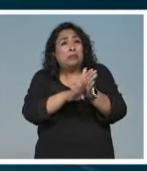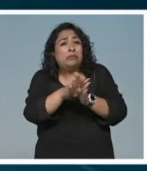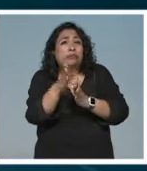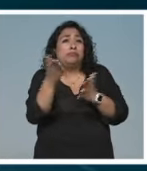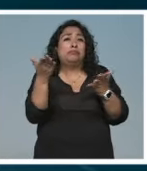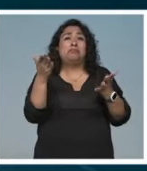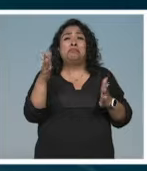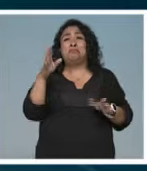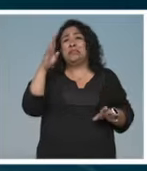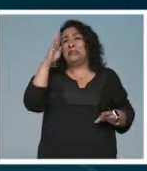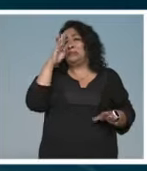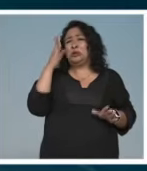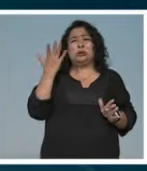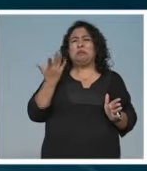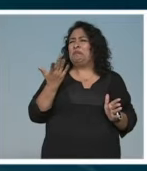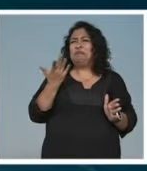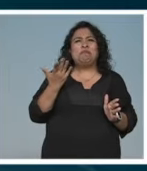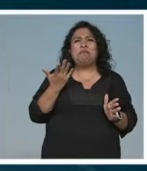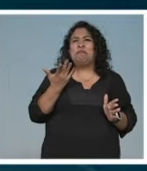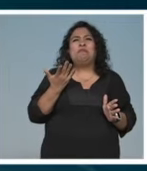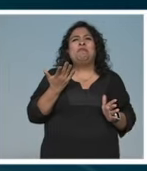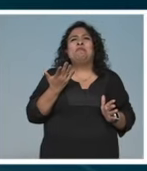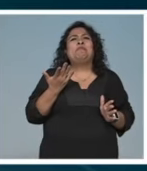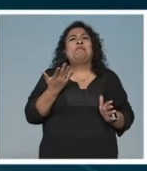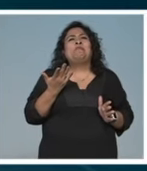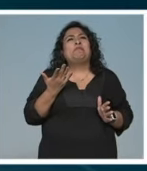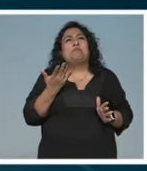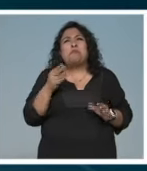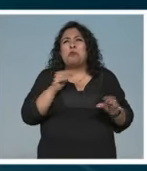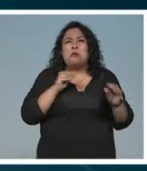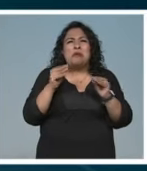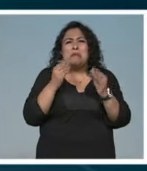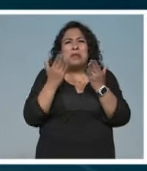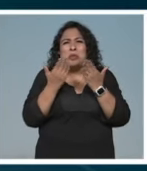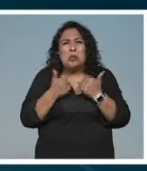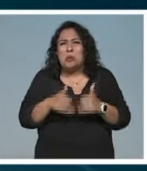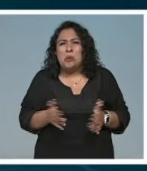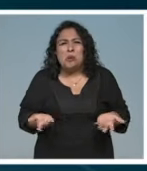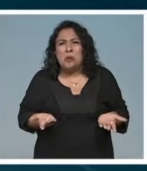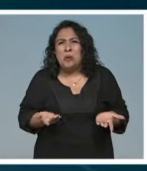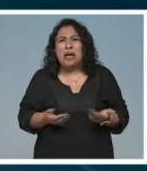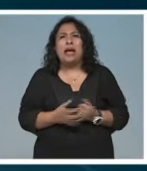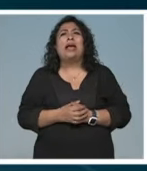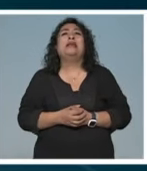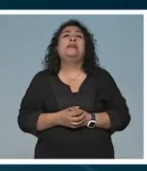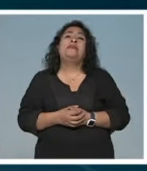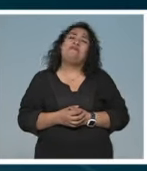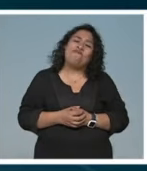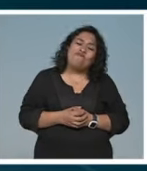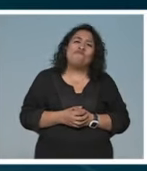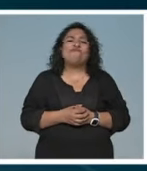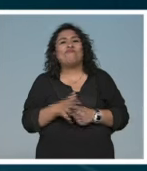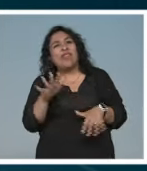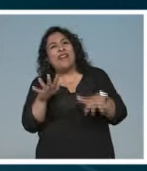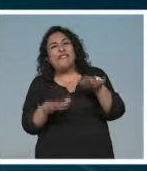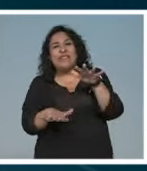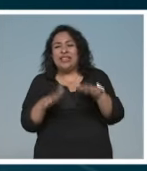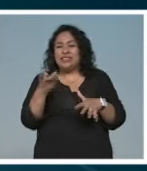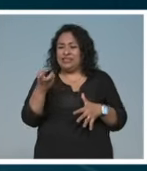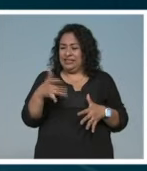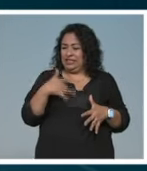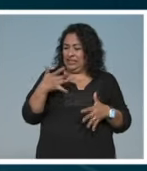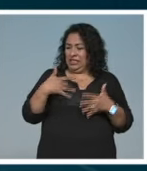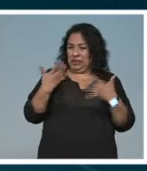que parece ser que no tiene un movimiento, ¿no? Y a veces eso nos causa